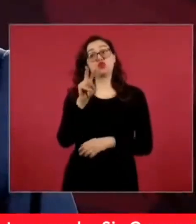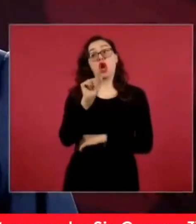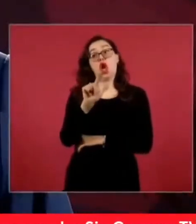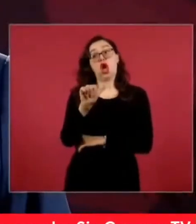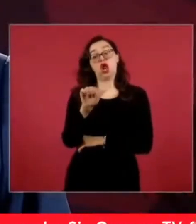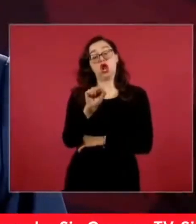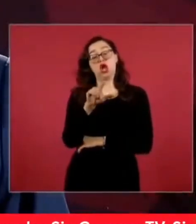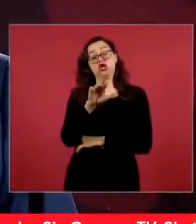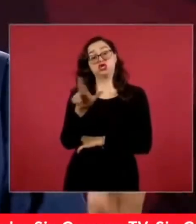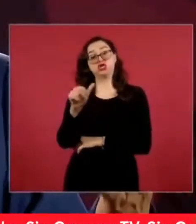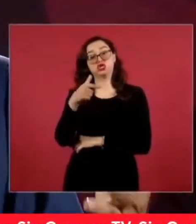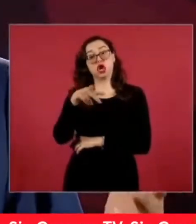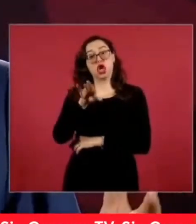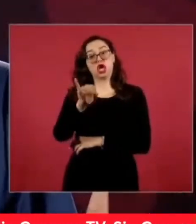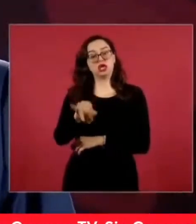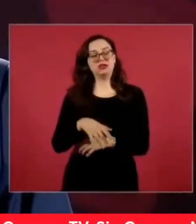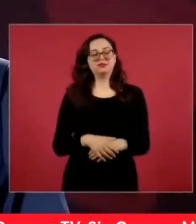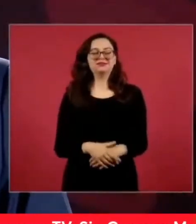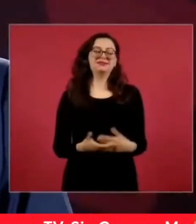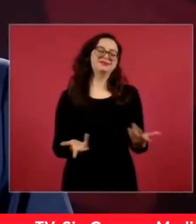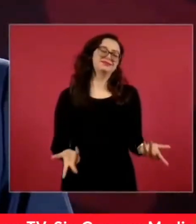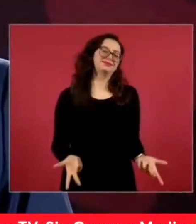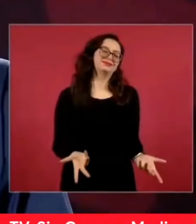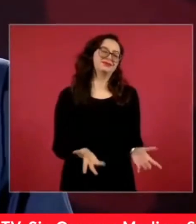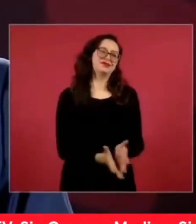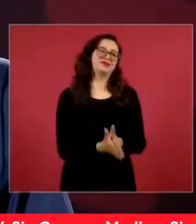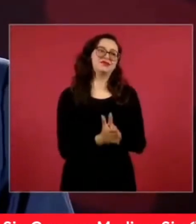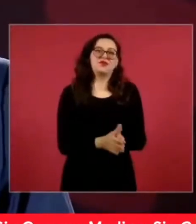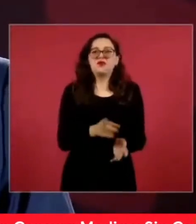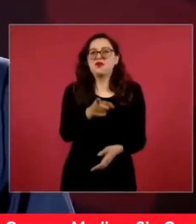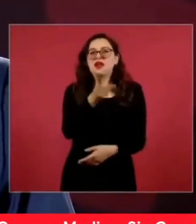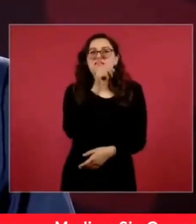¿no? Lo vi en Alarraqui.